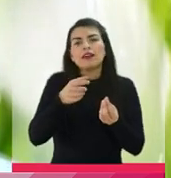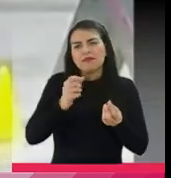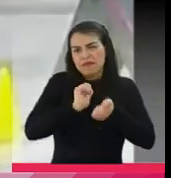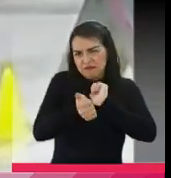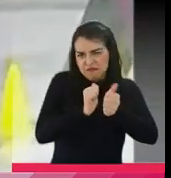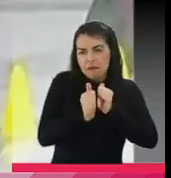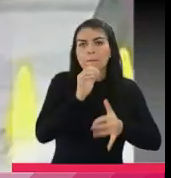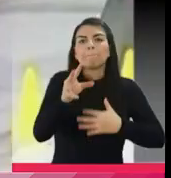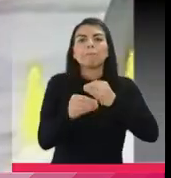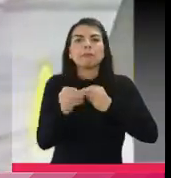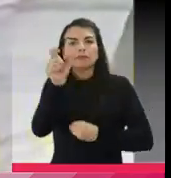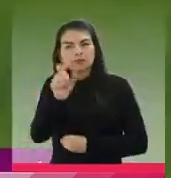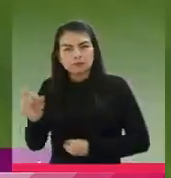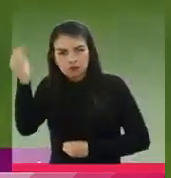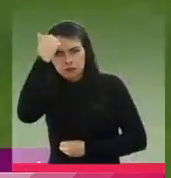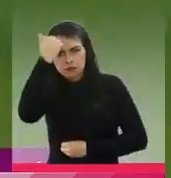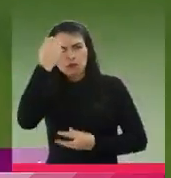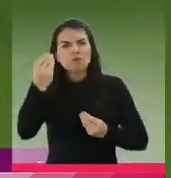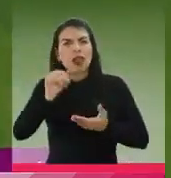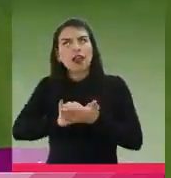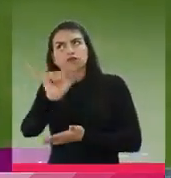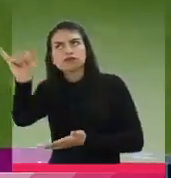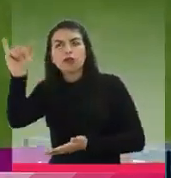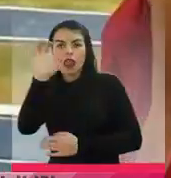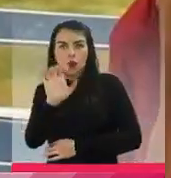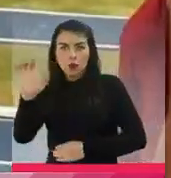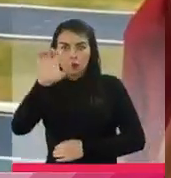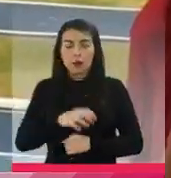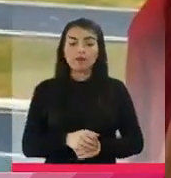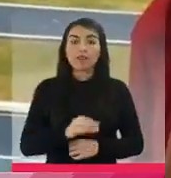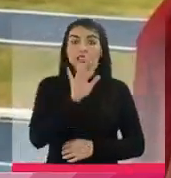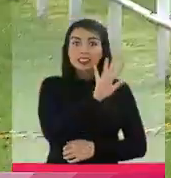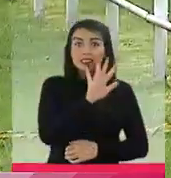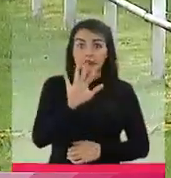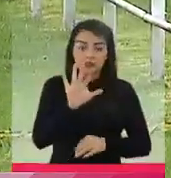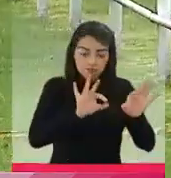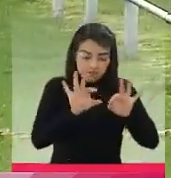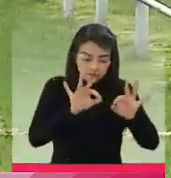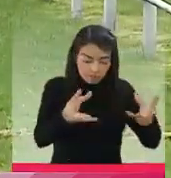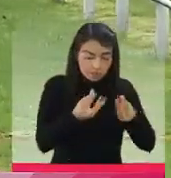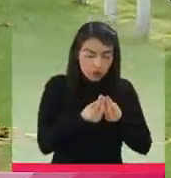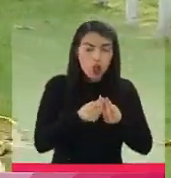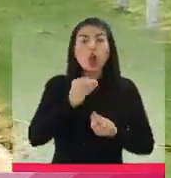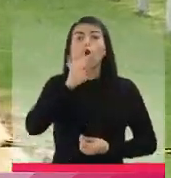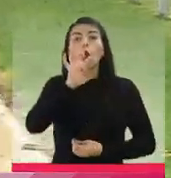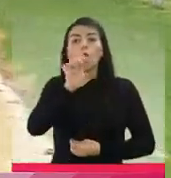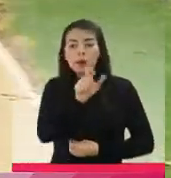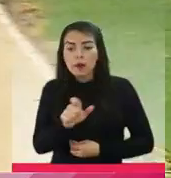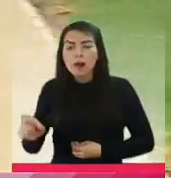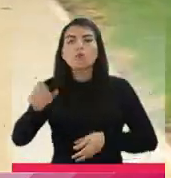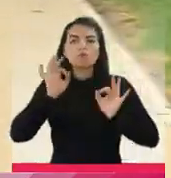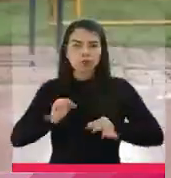Europa. De los 55 preseleccionados, 9 son del registro de Bogotá, de los que se destacan José Montaña, ya